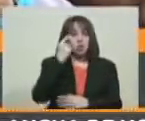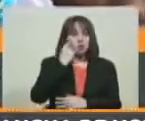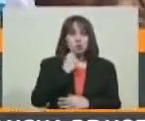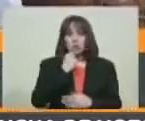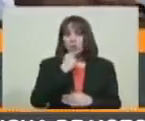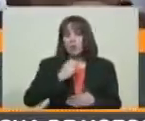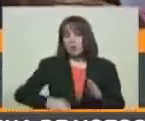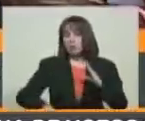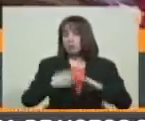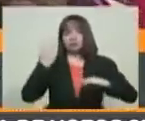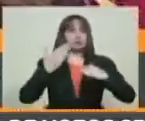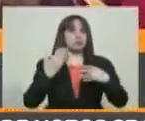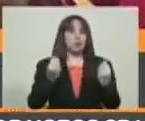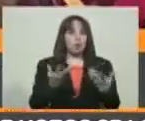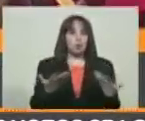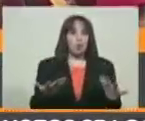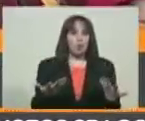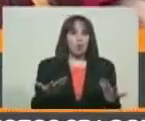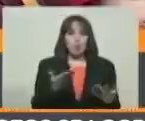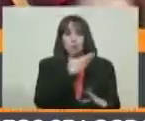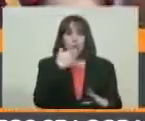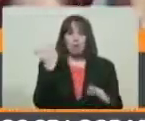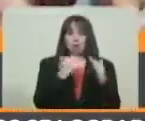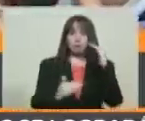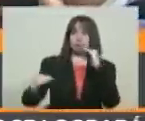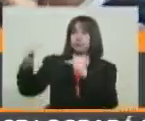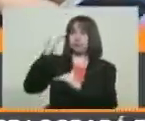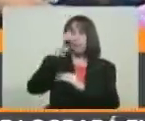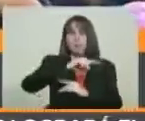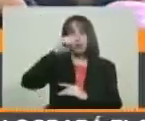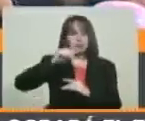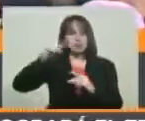récord. Tarek, Aristóbulo,